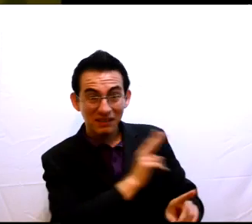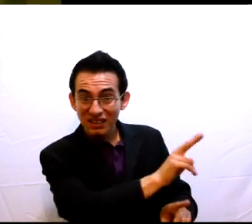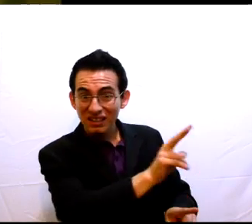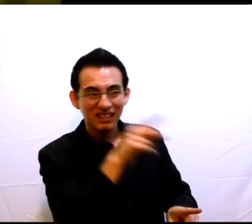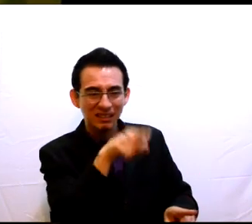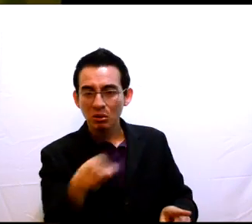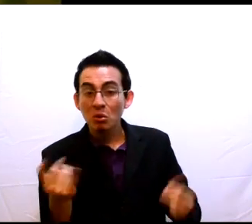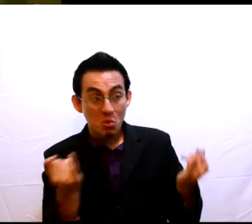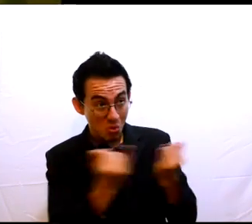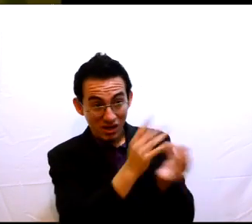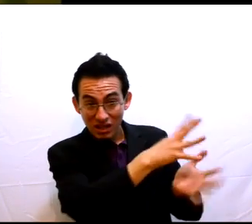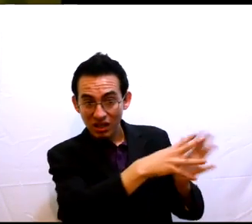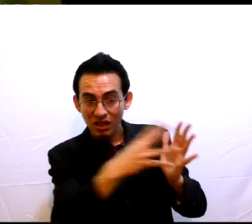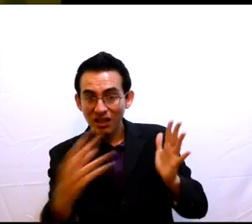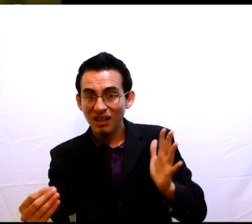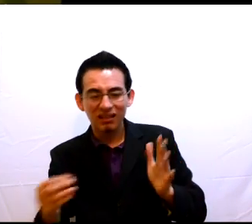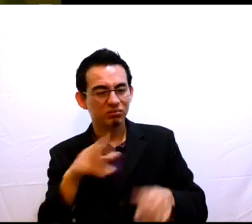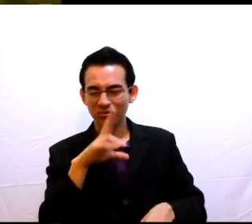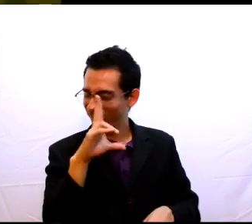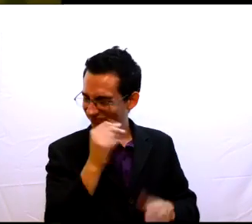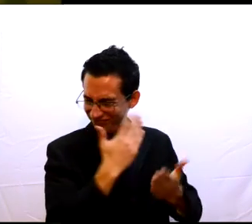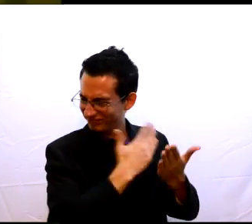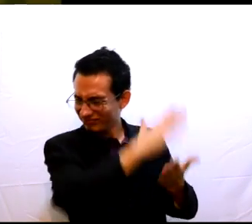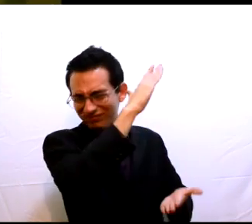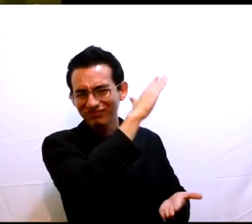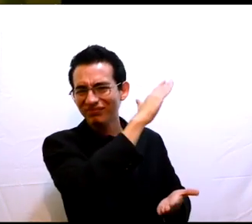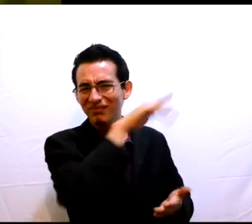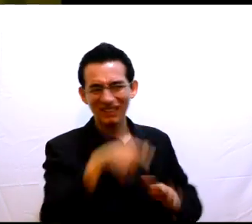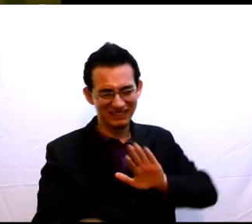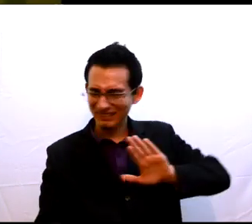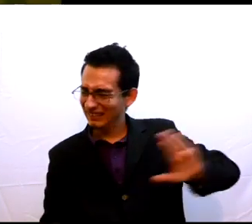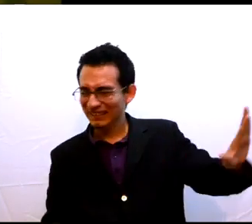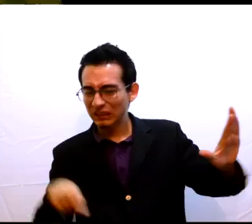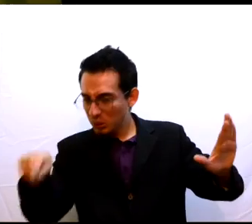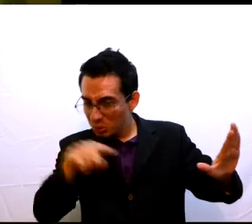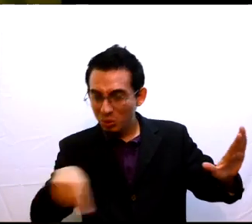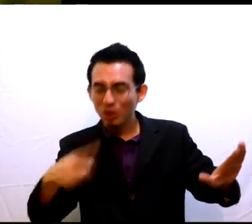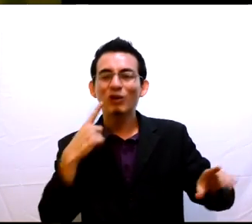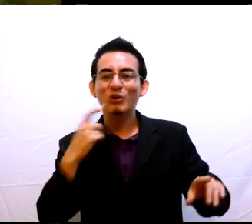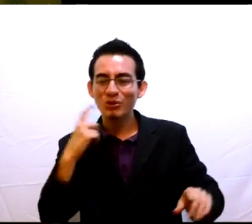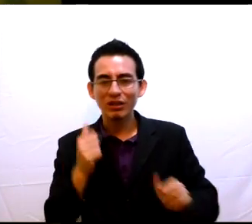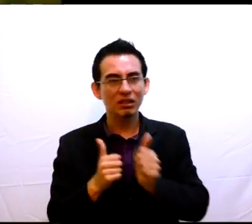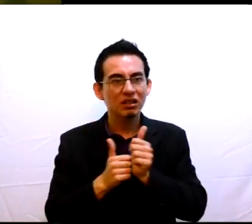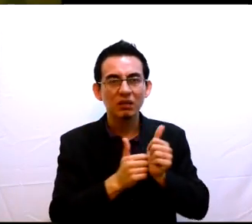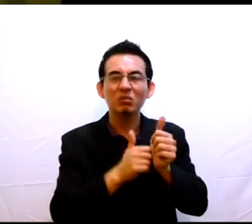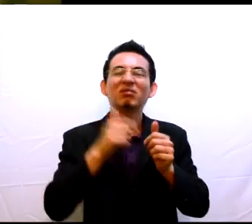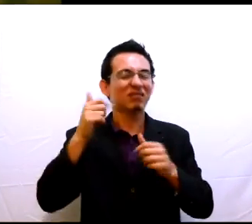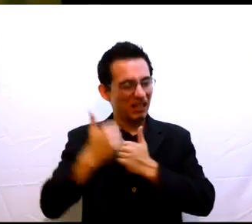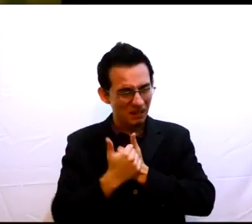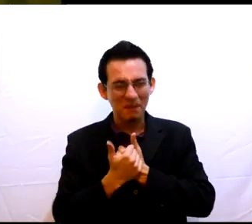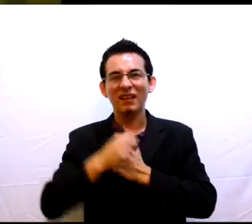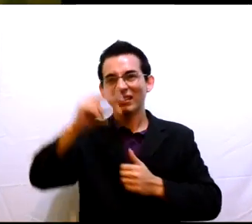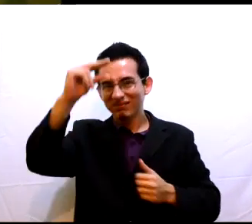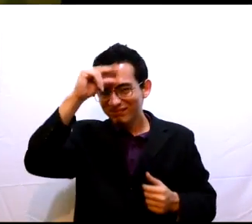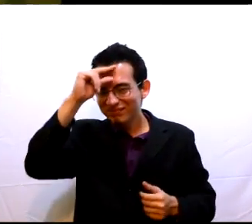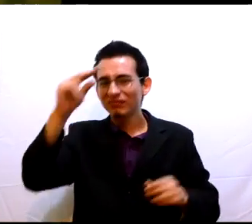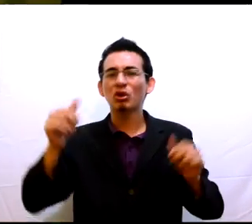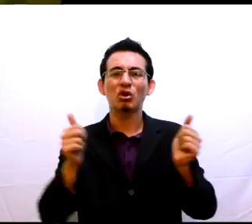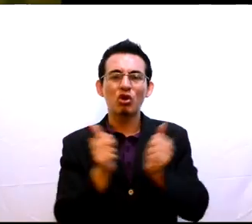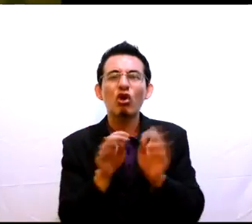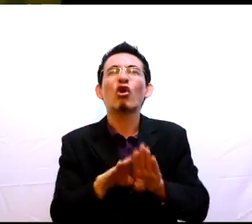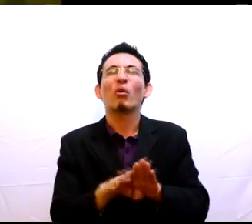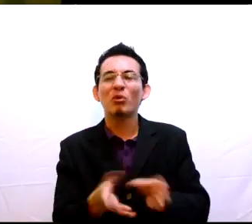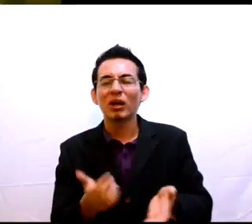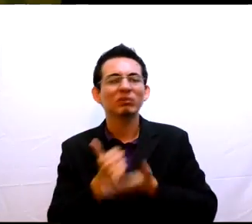versículo 15 entonces les dijo vosotros soy los que os justificáis a vosotros mismos delante de los hombres más dios conoce